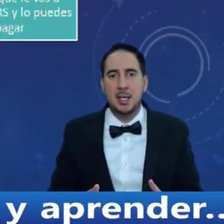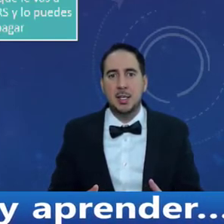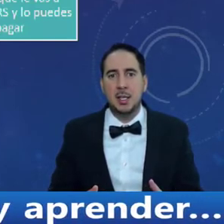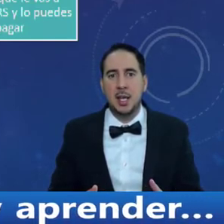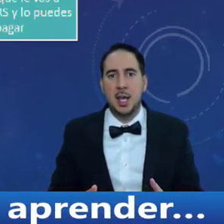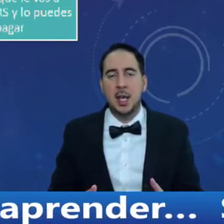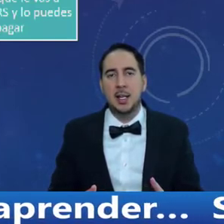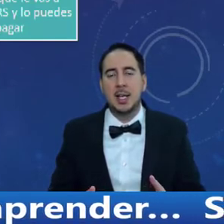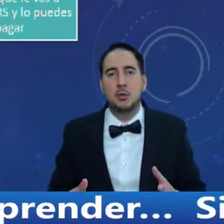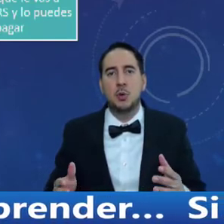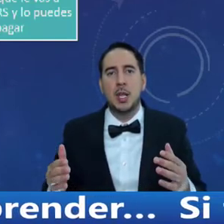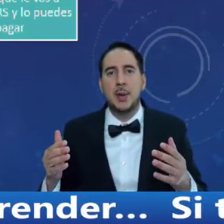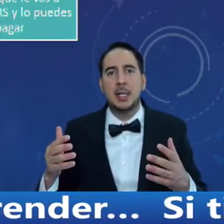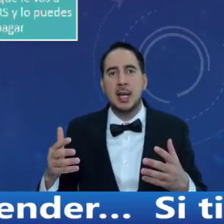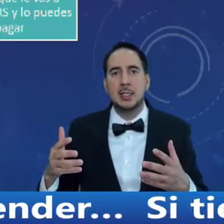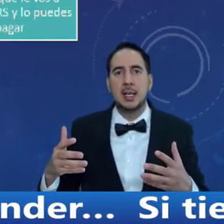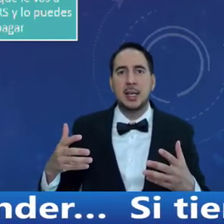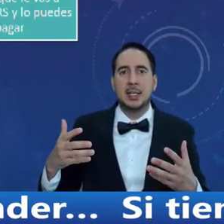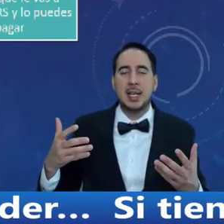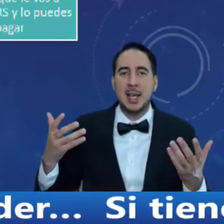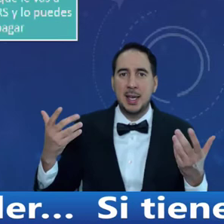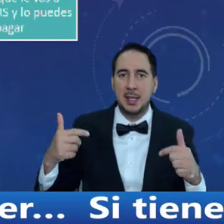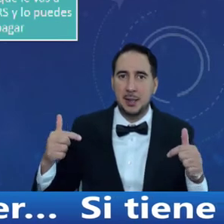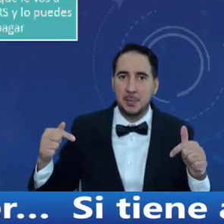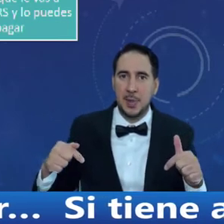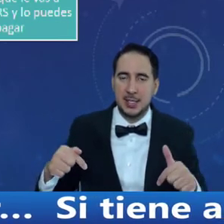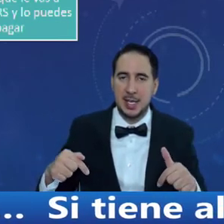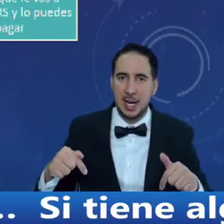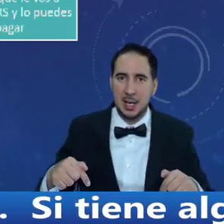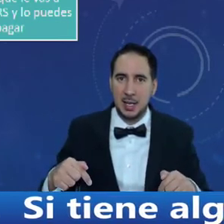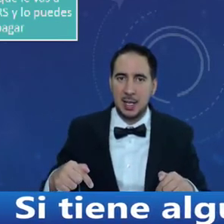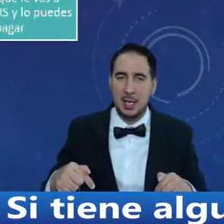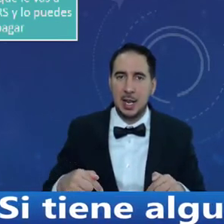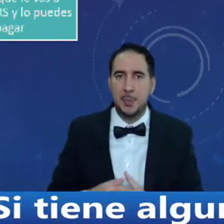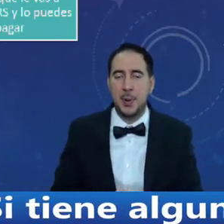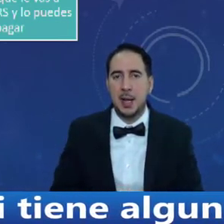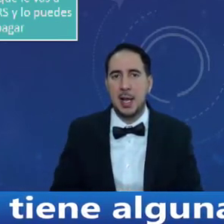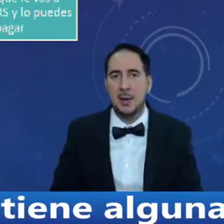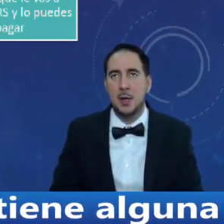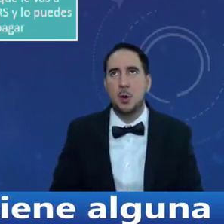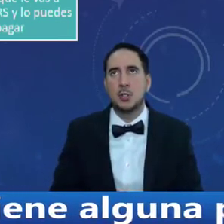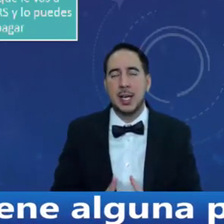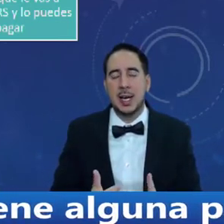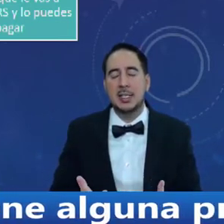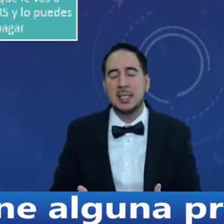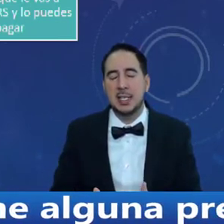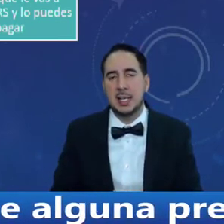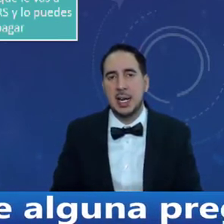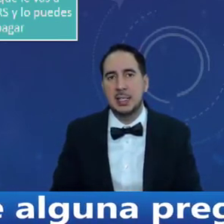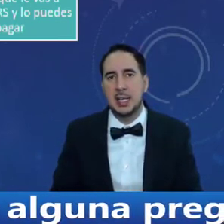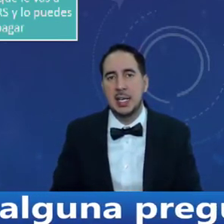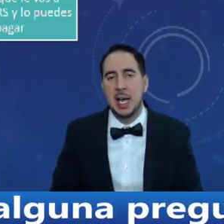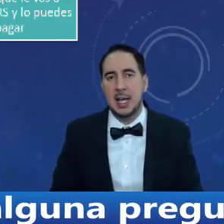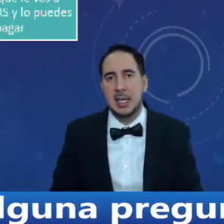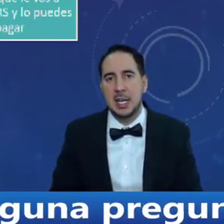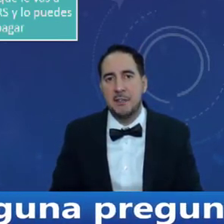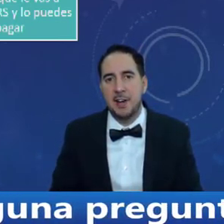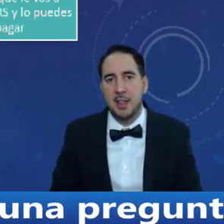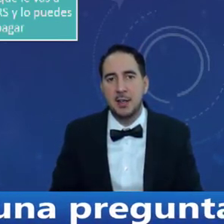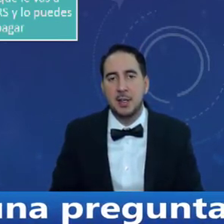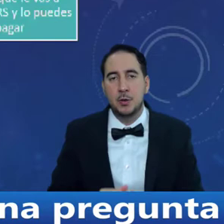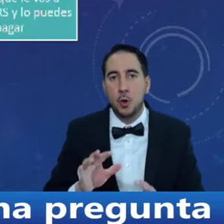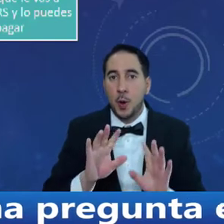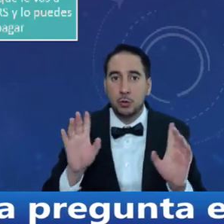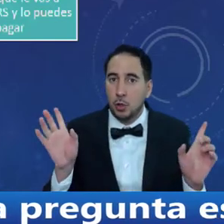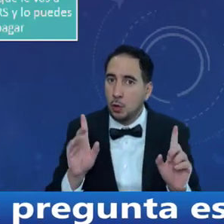en el estado. O sea, una de las ventajas que tiene hacer la prueba acá, o sacar la licencia de real estate aquí en